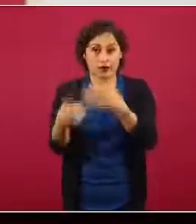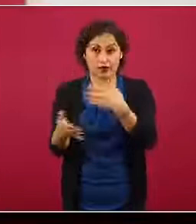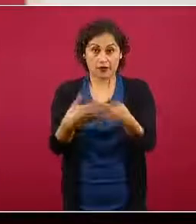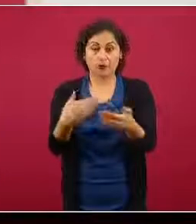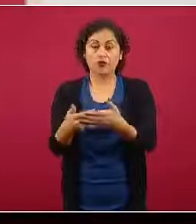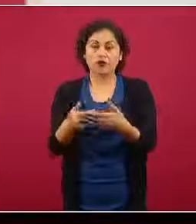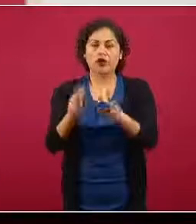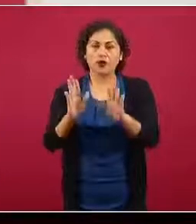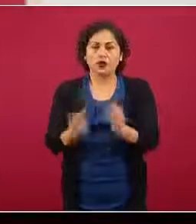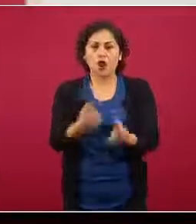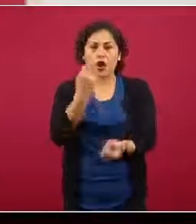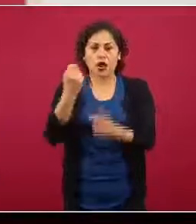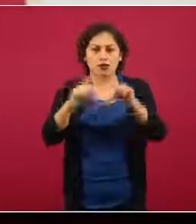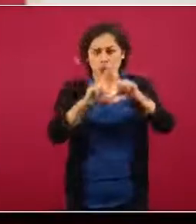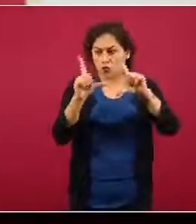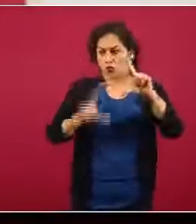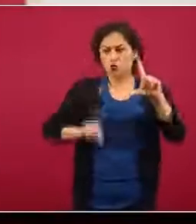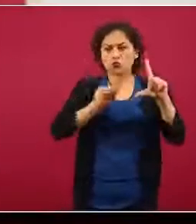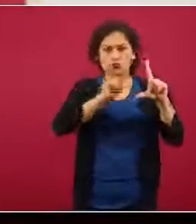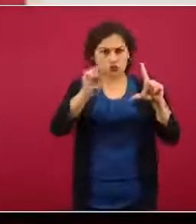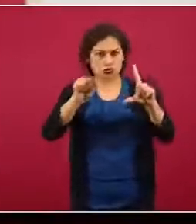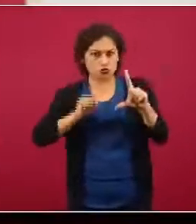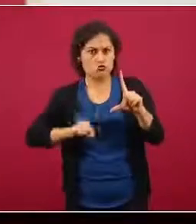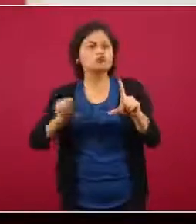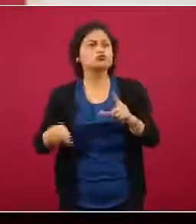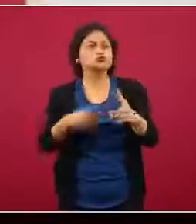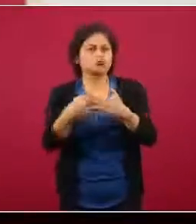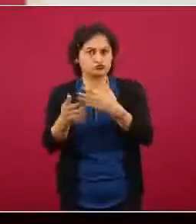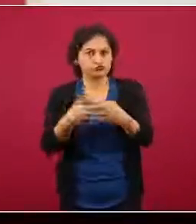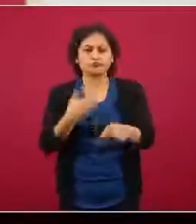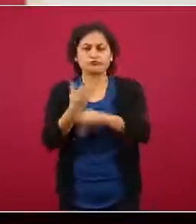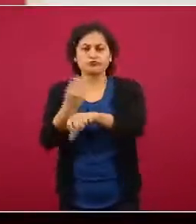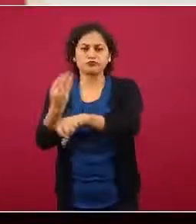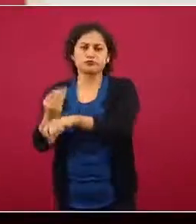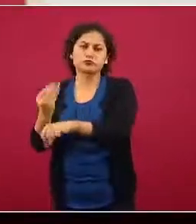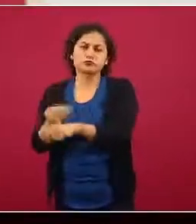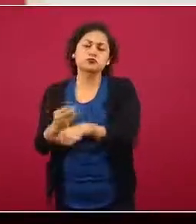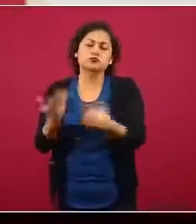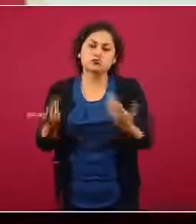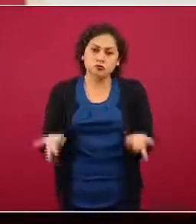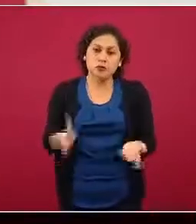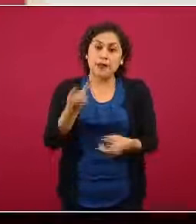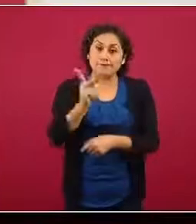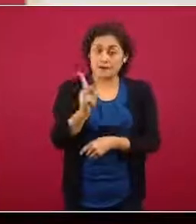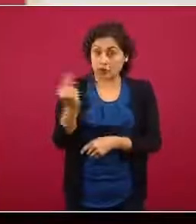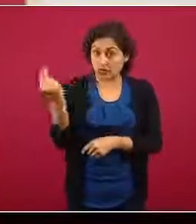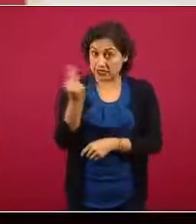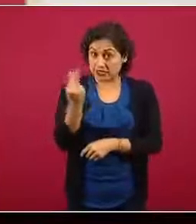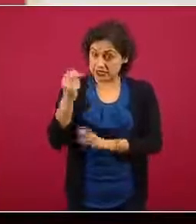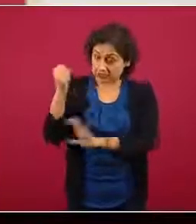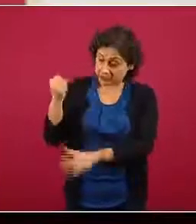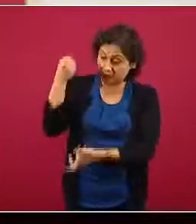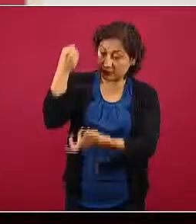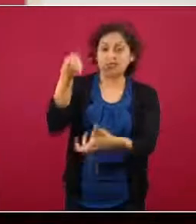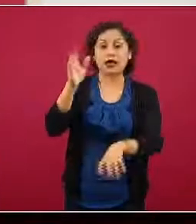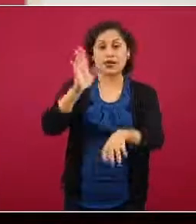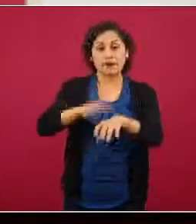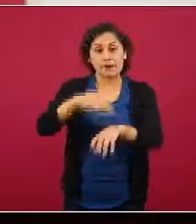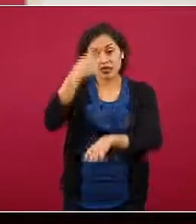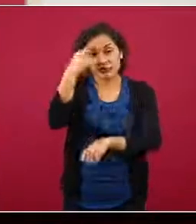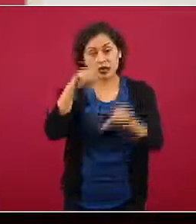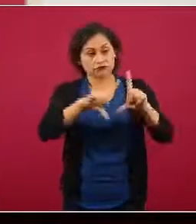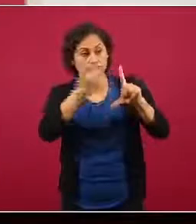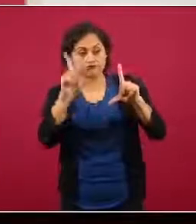en algunos estados, que se hizo parcialmente en otros, y que requiere de una buena inversión para tener